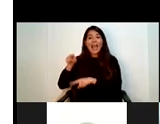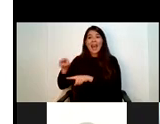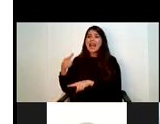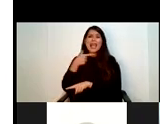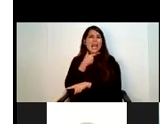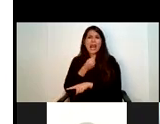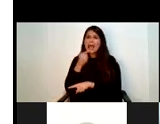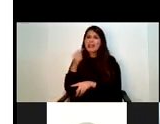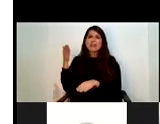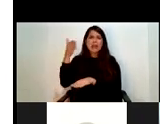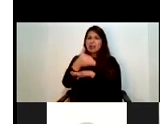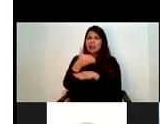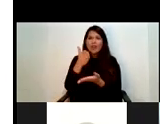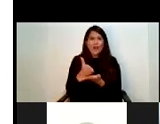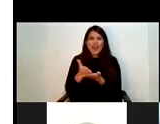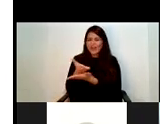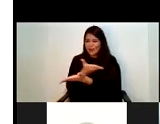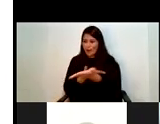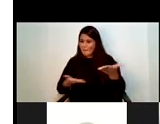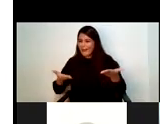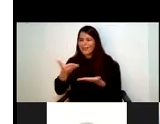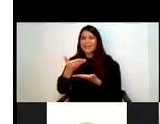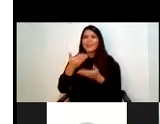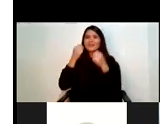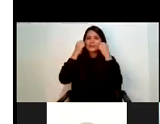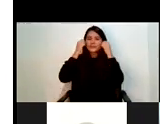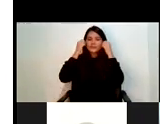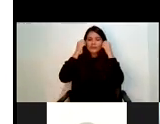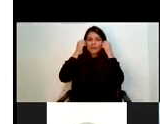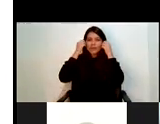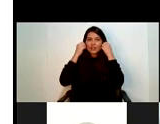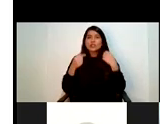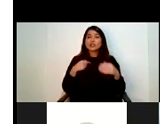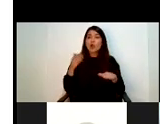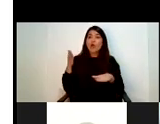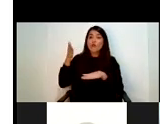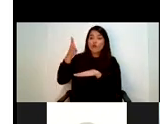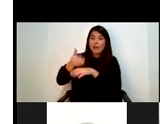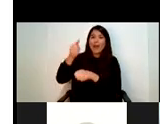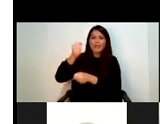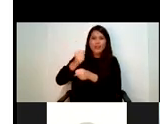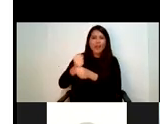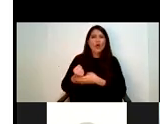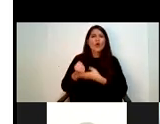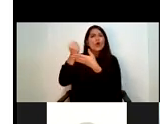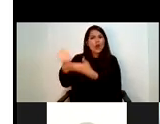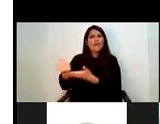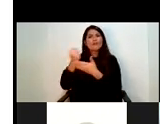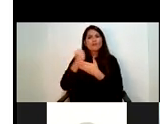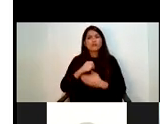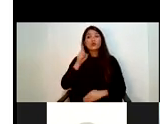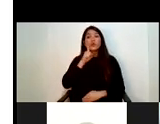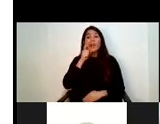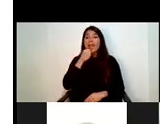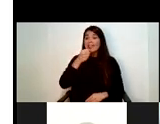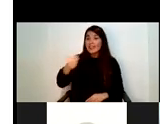le encanta estudiar, compartir con sus compañeros, y bueno, fui para realizar un trabajo colaborativo, tuve la entrevista con la